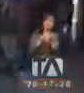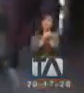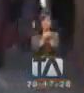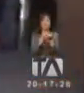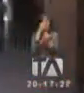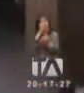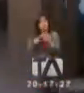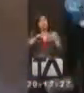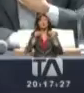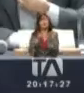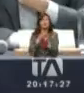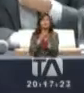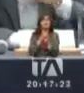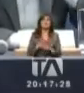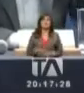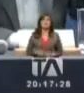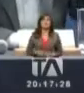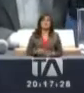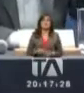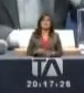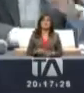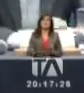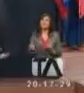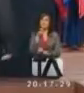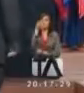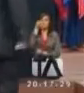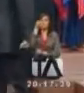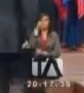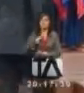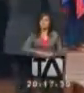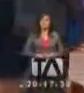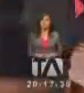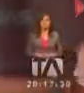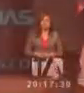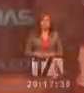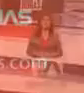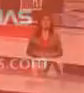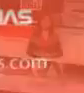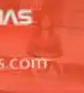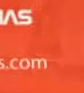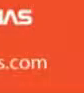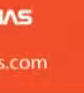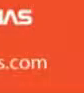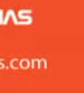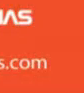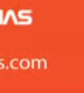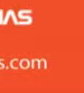una solución inmediata, que la consiguieron. En Quito, Freddy Paredes, 24 horas.